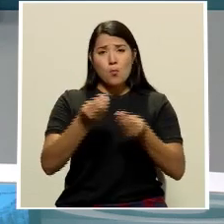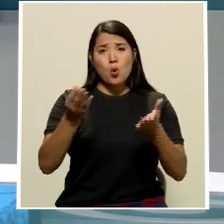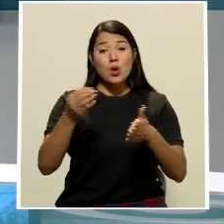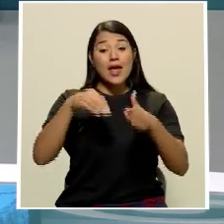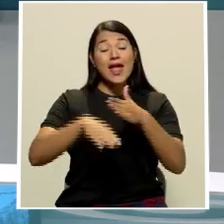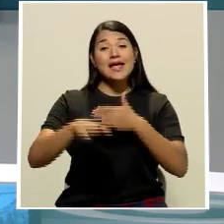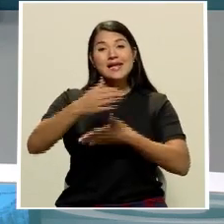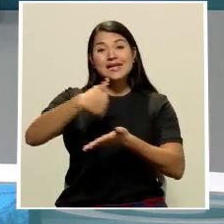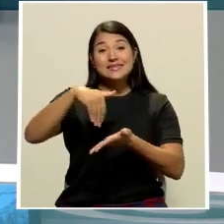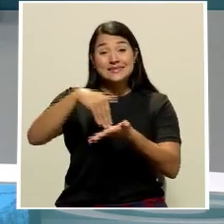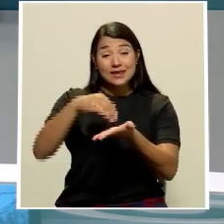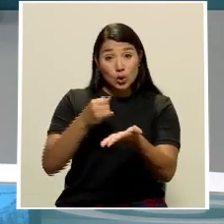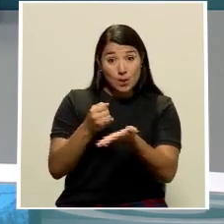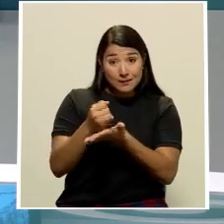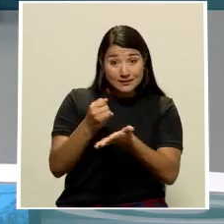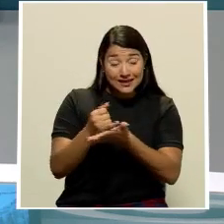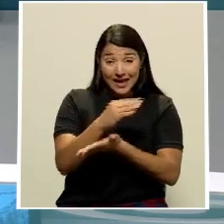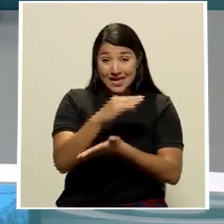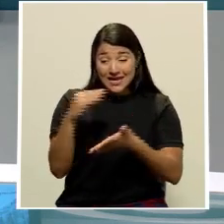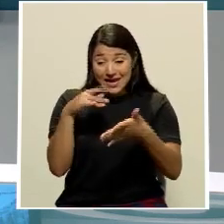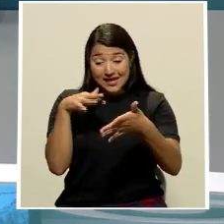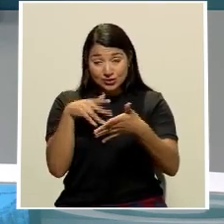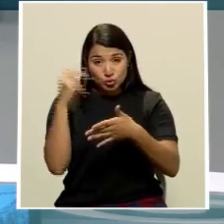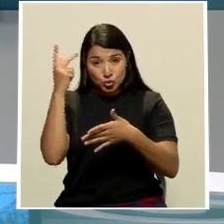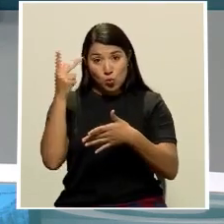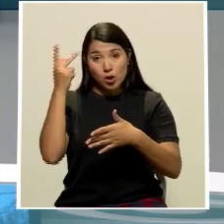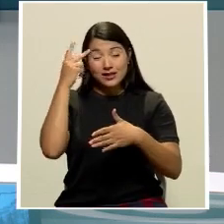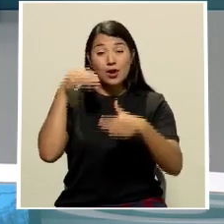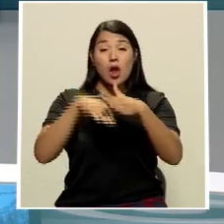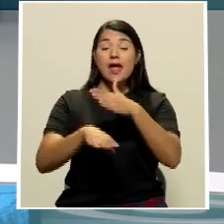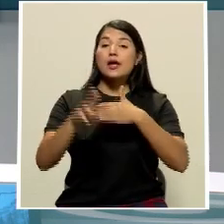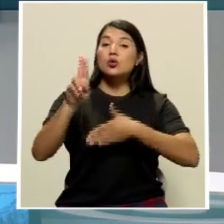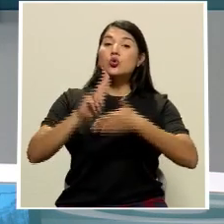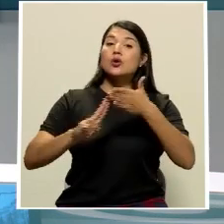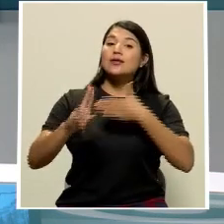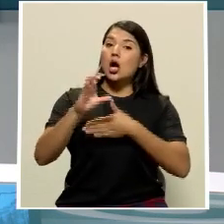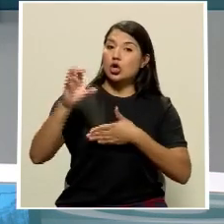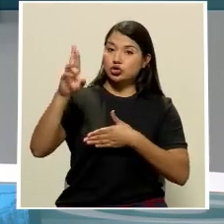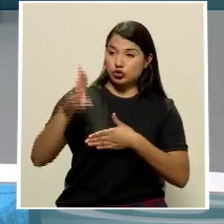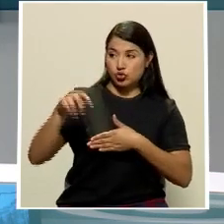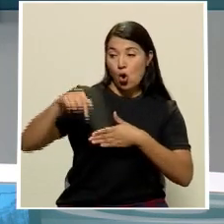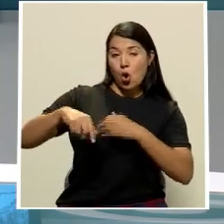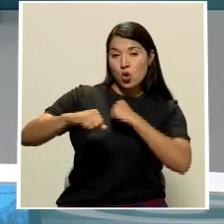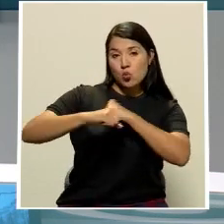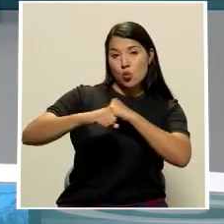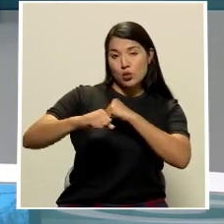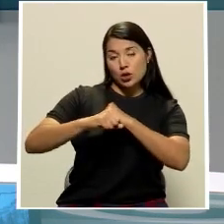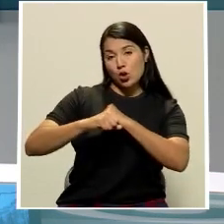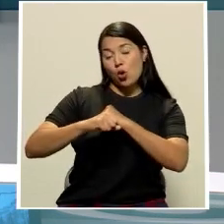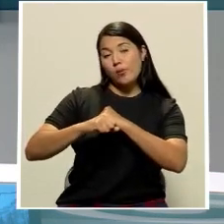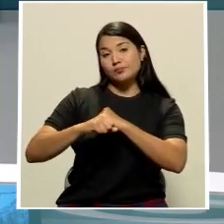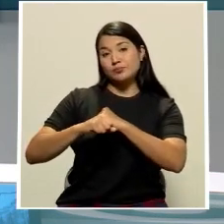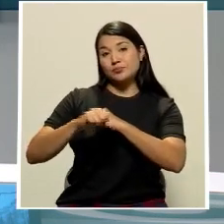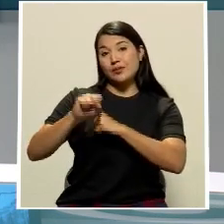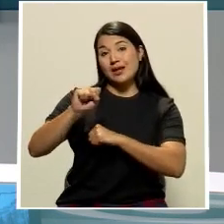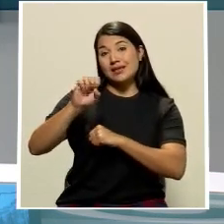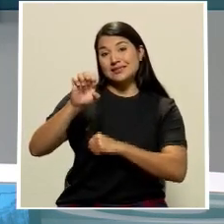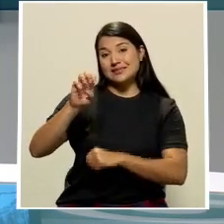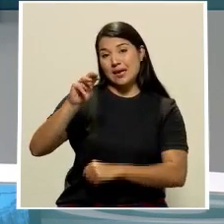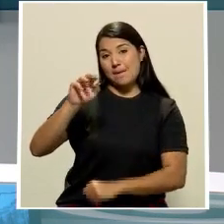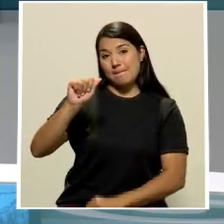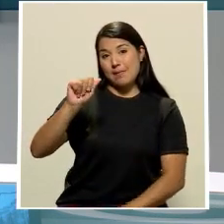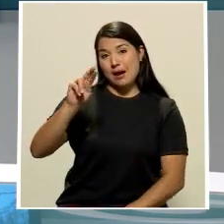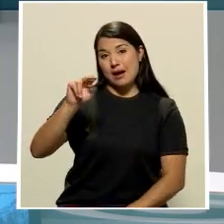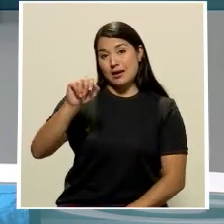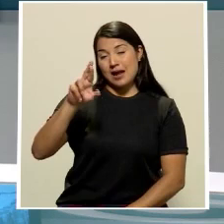Centro de Investigación y Estudios Políticos de la UCR, que publicó hoy el semanario Universidad. La encuesta